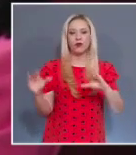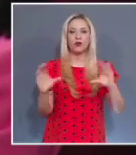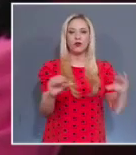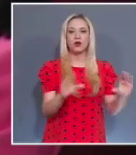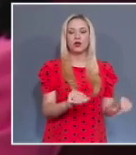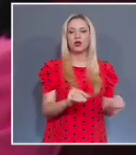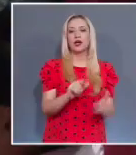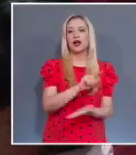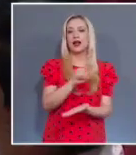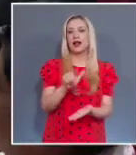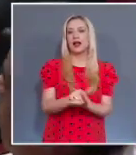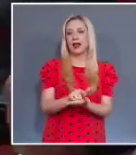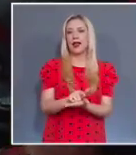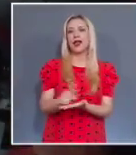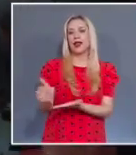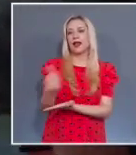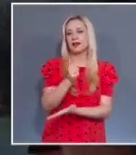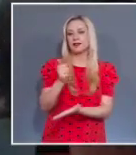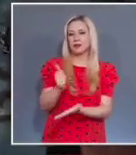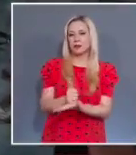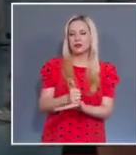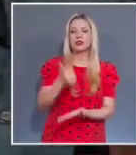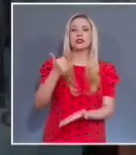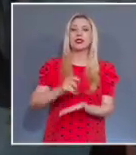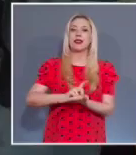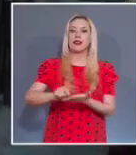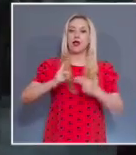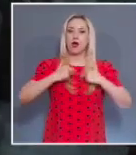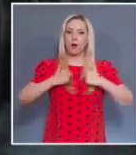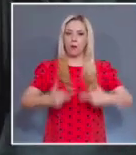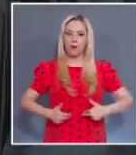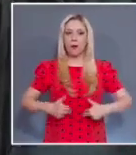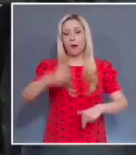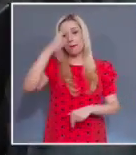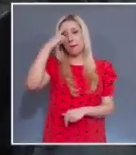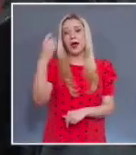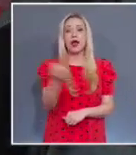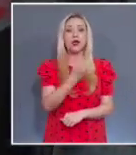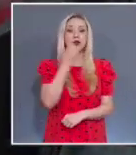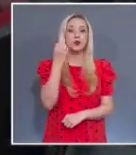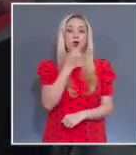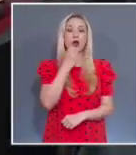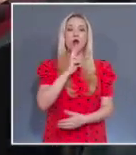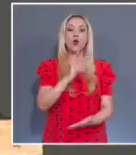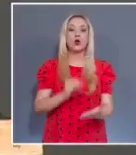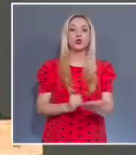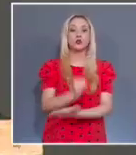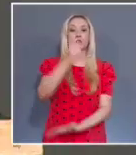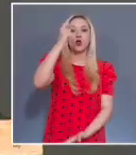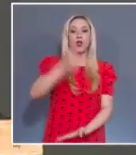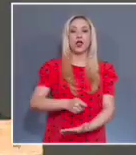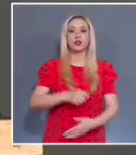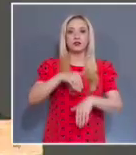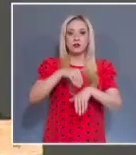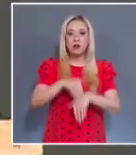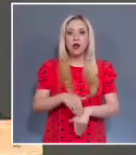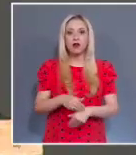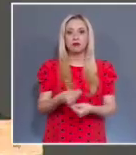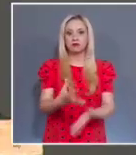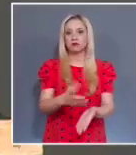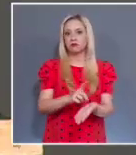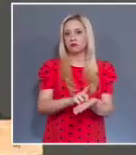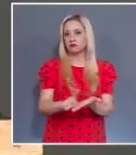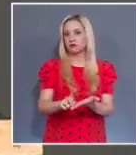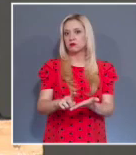Legislación Urbana y Derechos Humanos en el Colegio de Jurisprudencia Urbanística. Ante